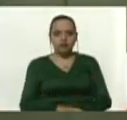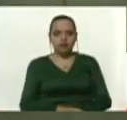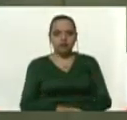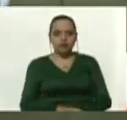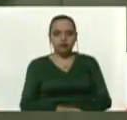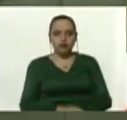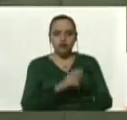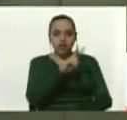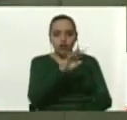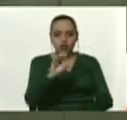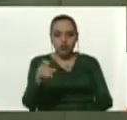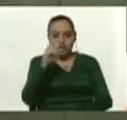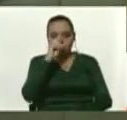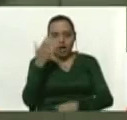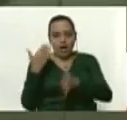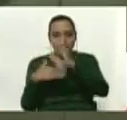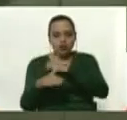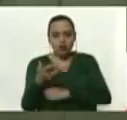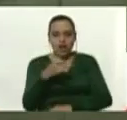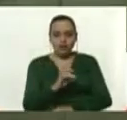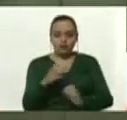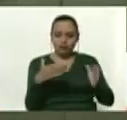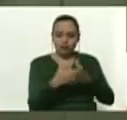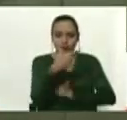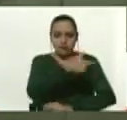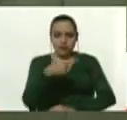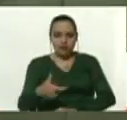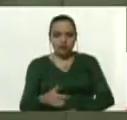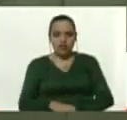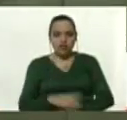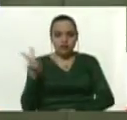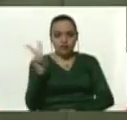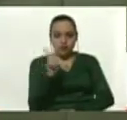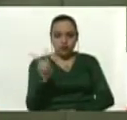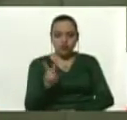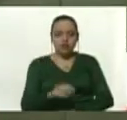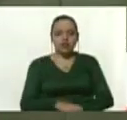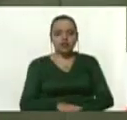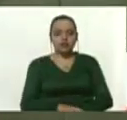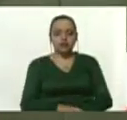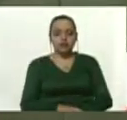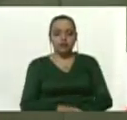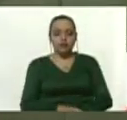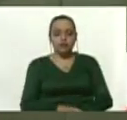Hace 200 años le tocó a una generación de venezolanos y de venezolanas